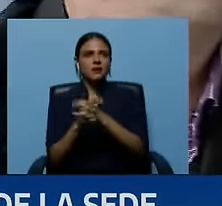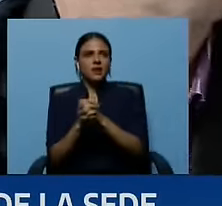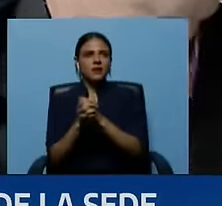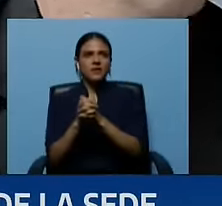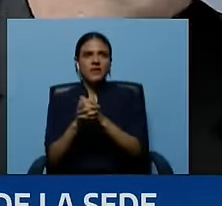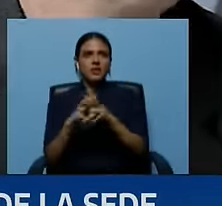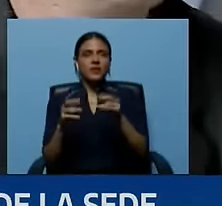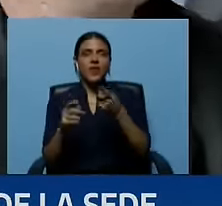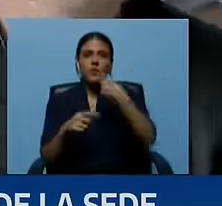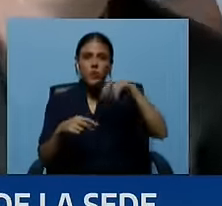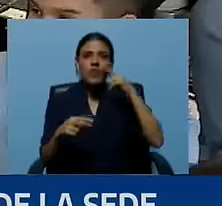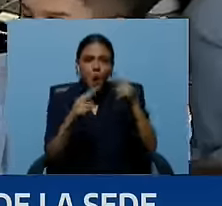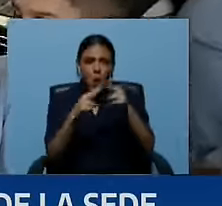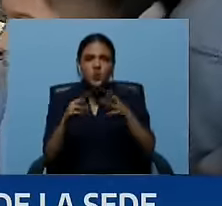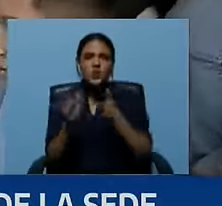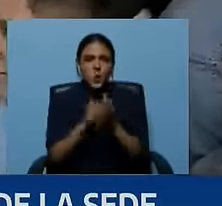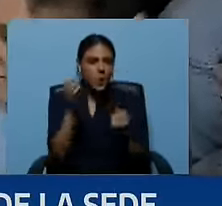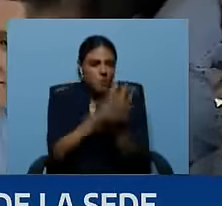Ellos.